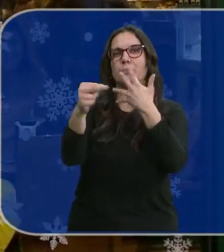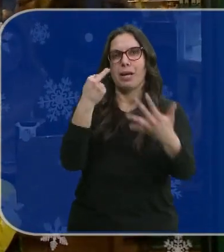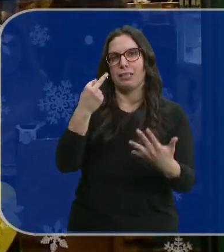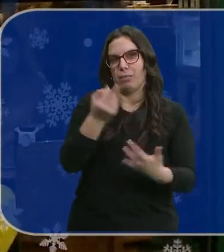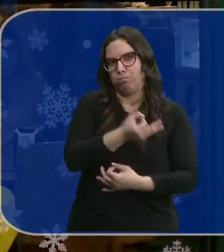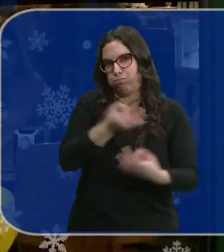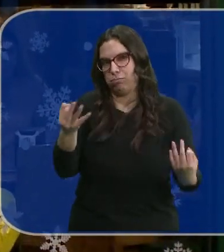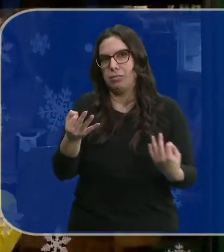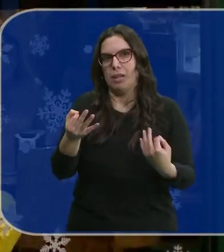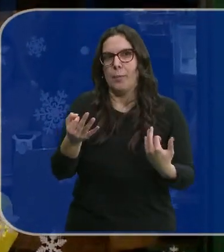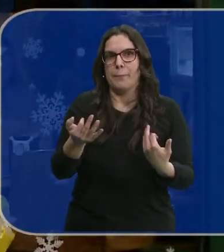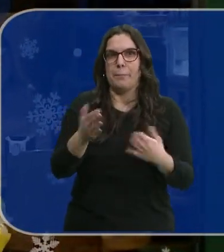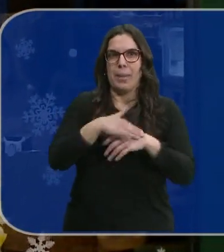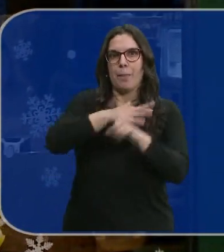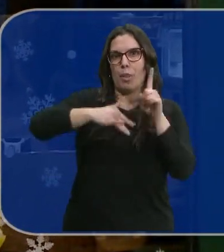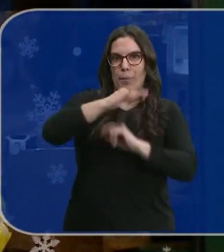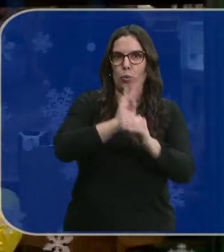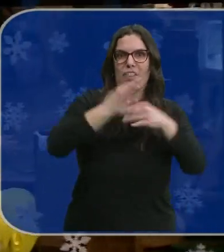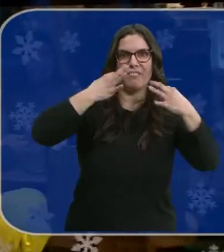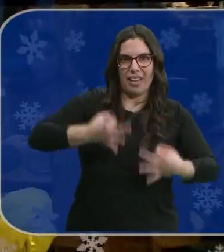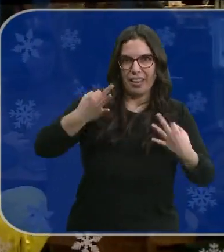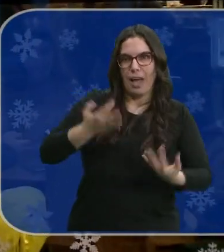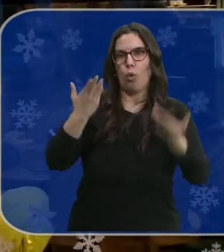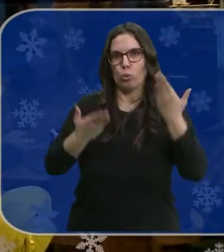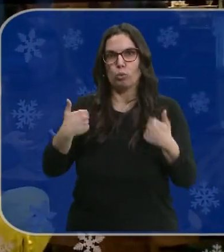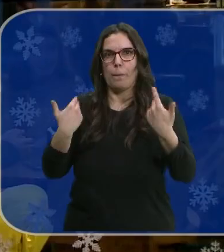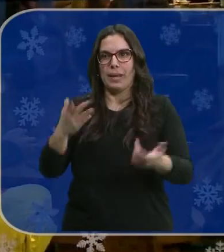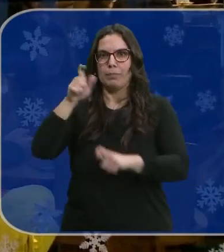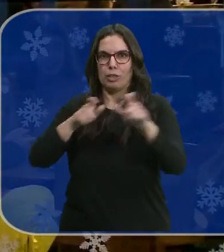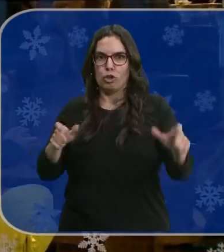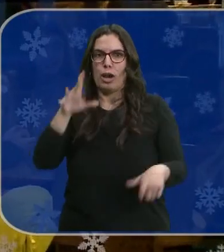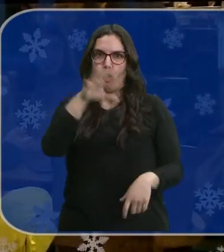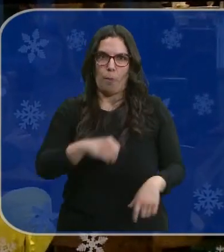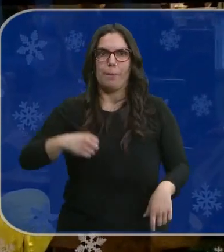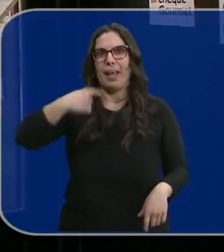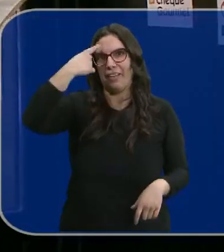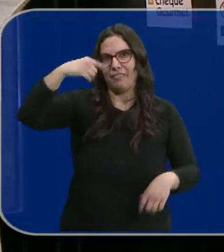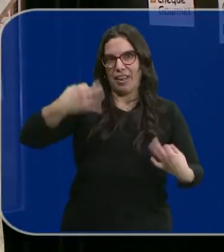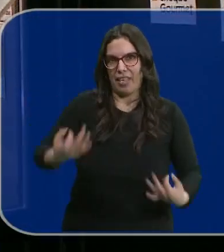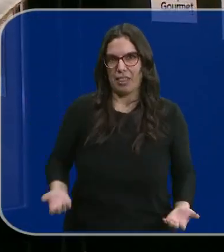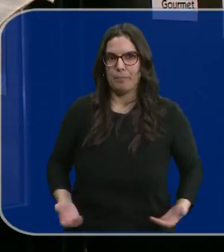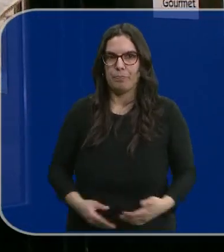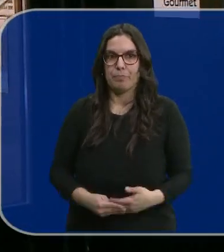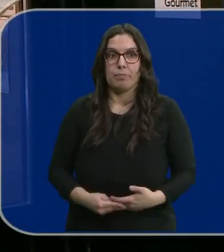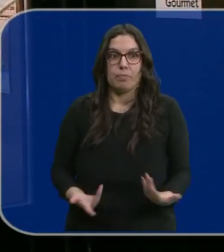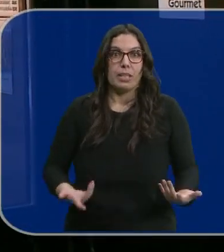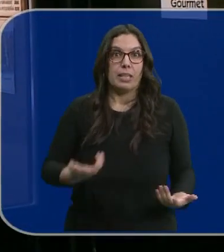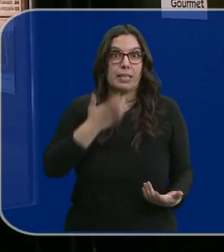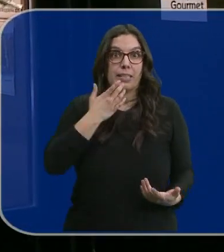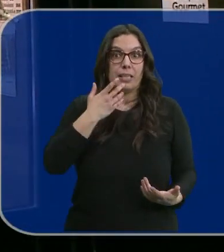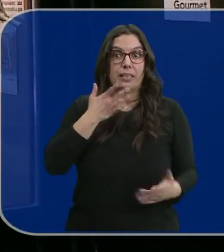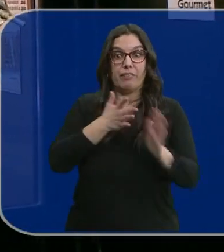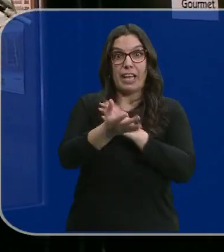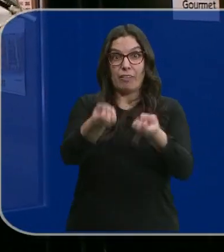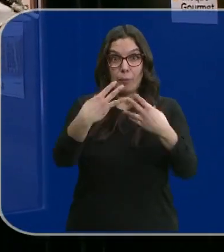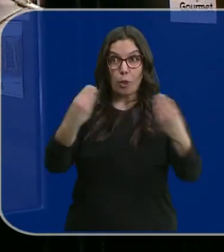acorde al medio ambiente y a ser más justos con el consumidor y con lo que se está comprando. Hombre, siempre que se mejore